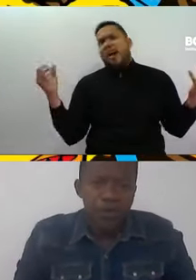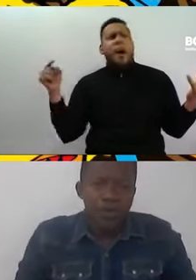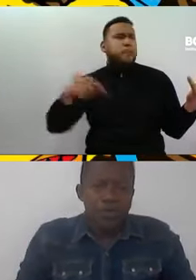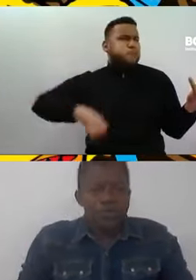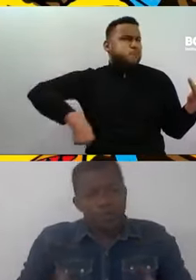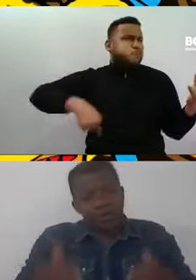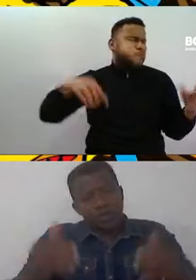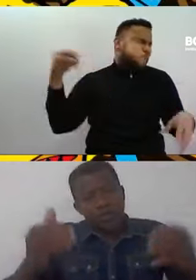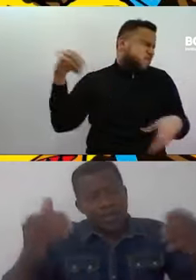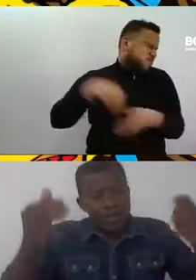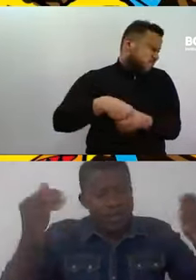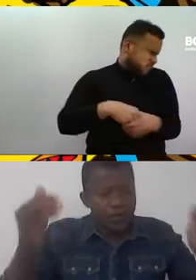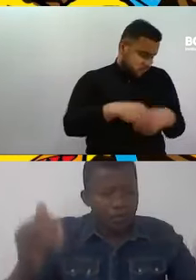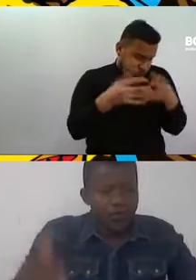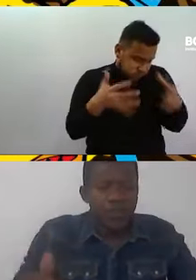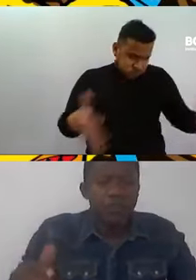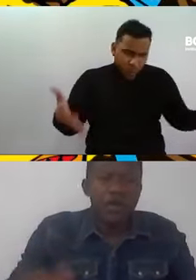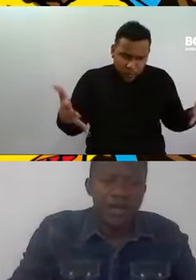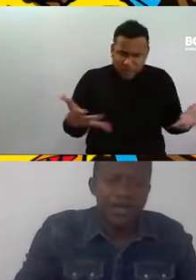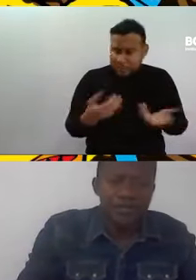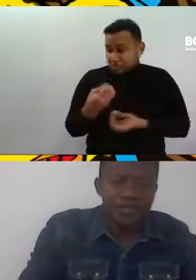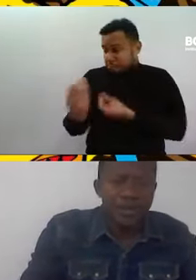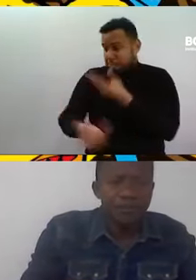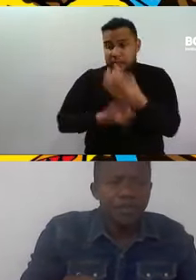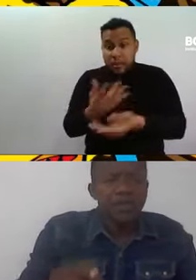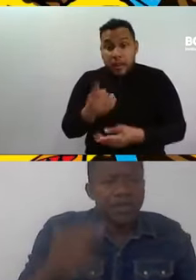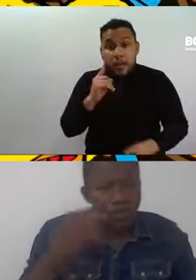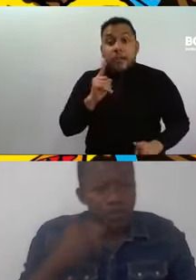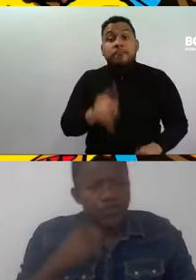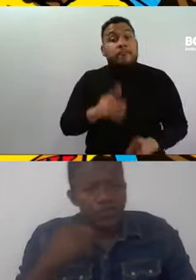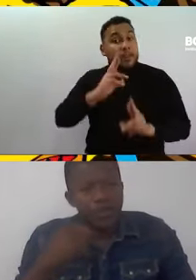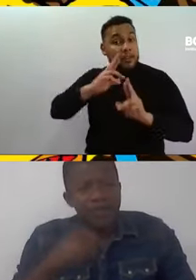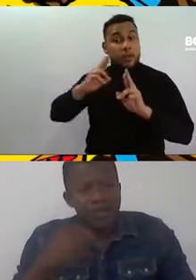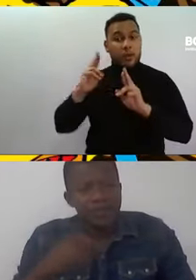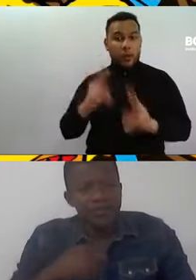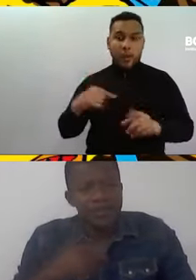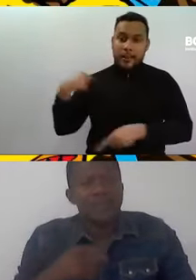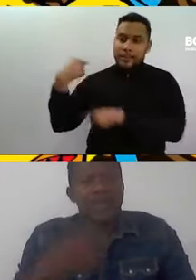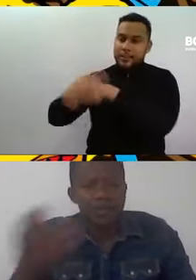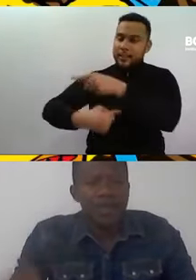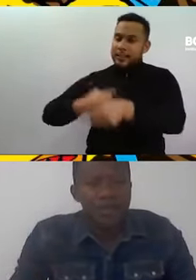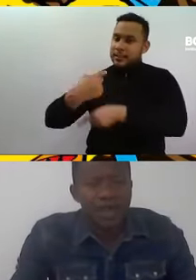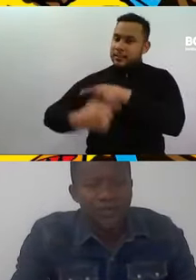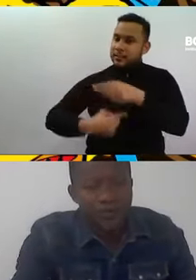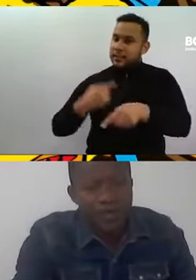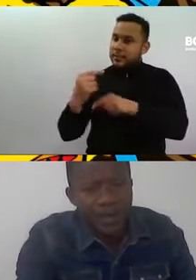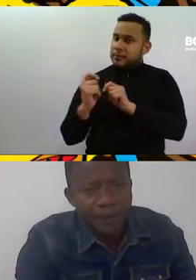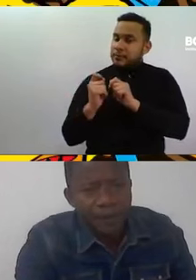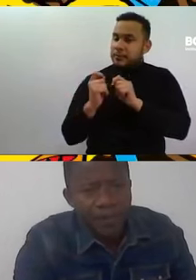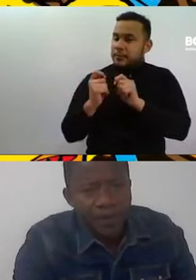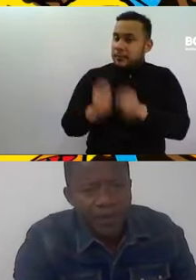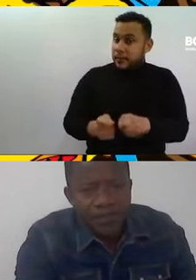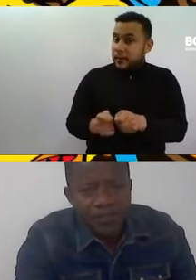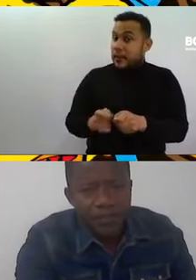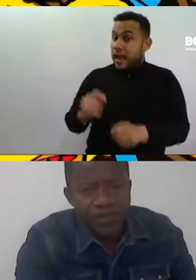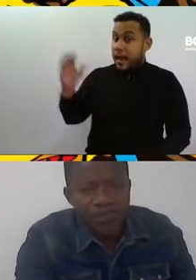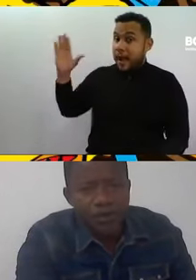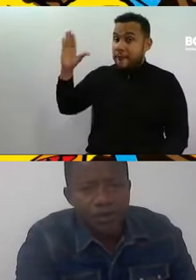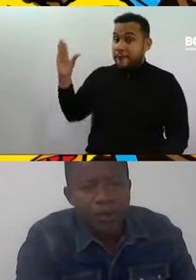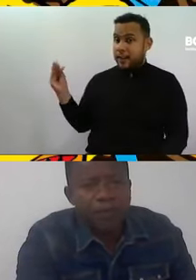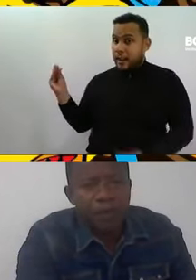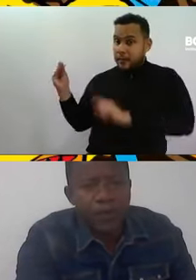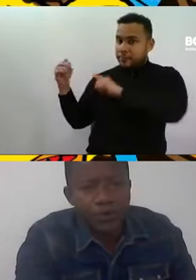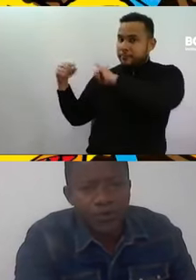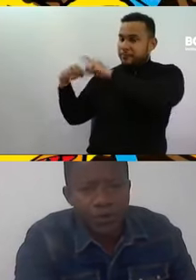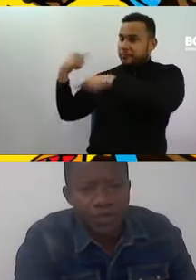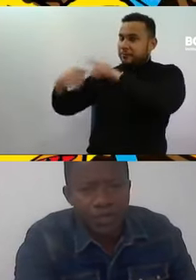miremos. Y sobre todo que reconocemos la herencia. Reconocemos la herencia de la madre África. Y eso quizás es lo